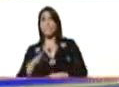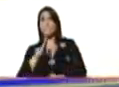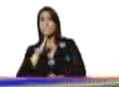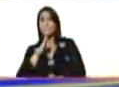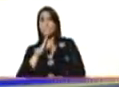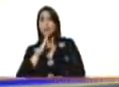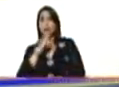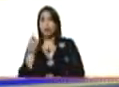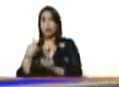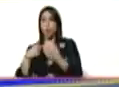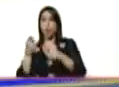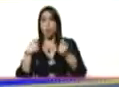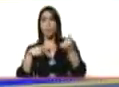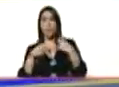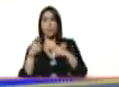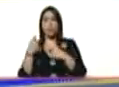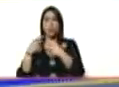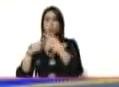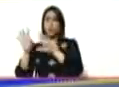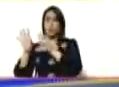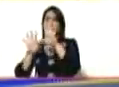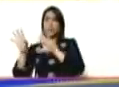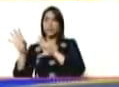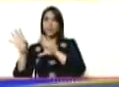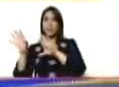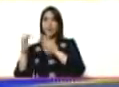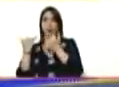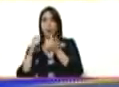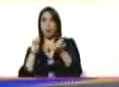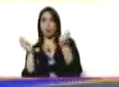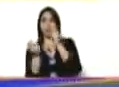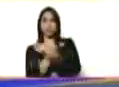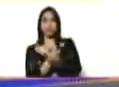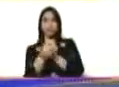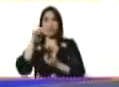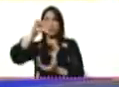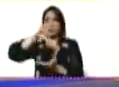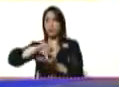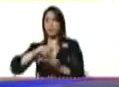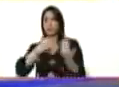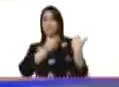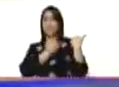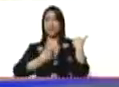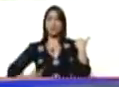de Comercio Exterior, así que ya trae